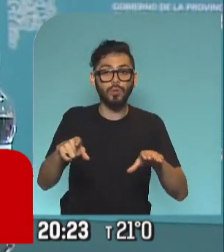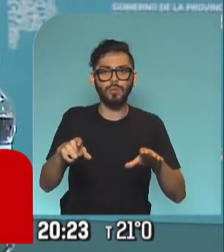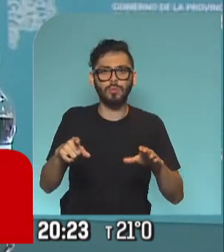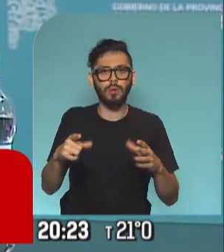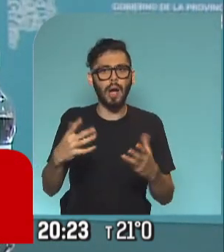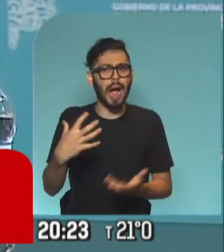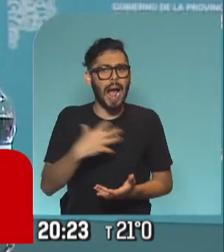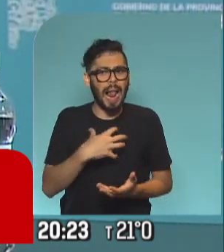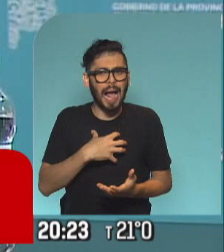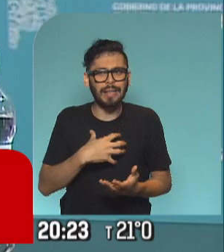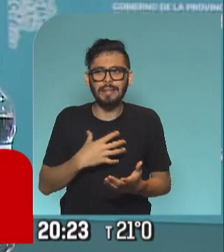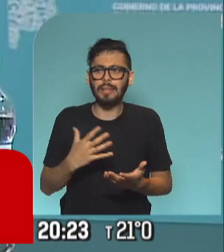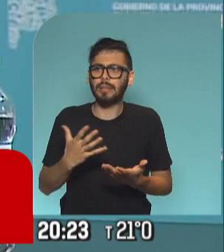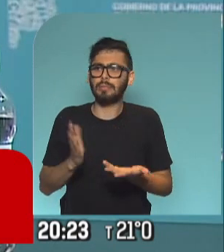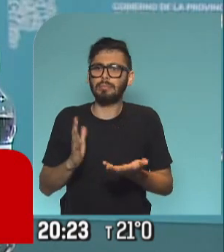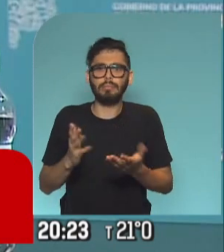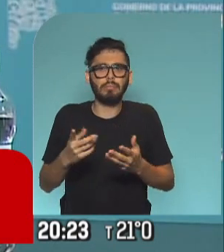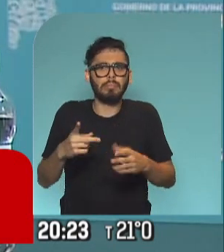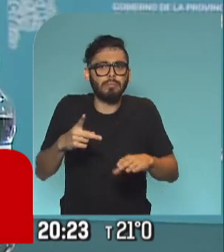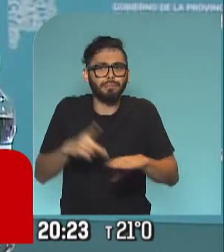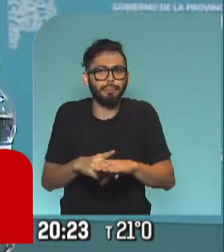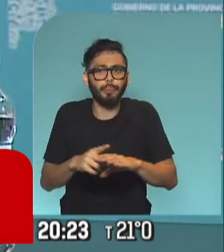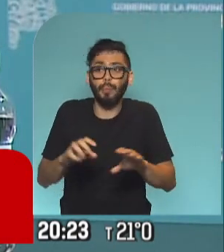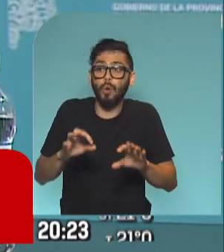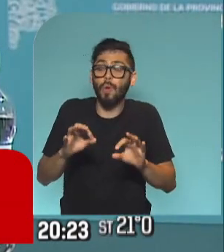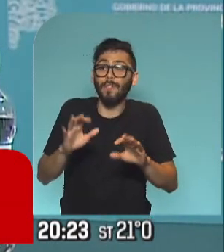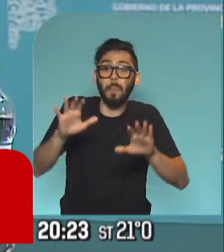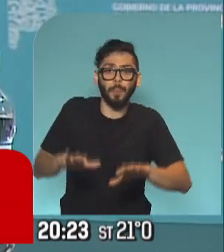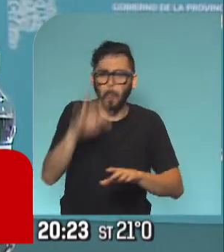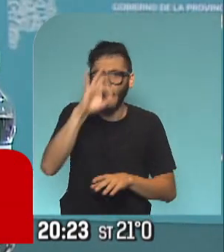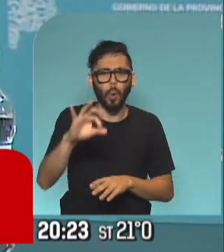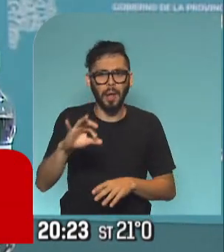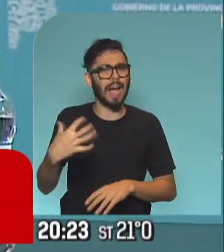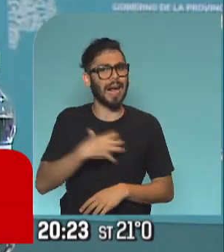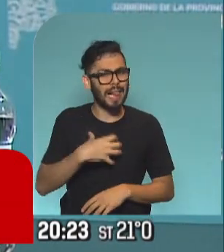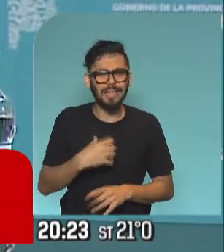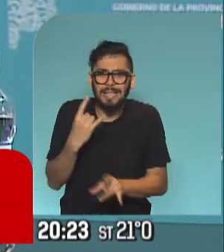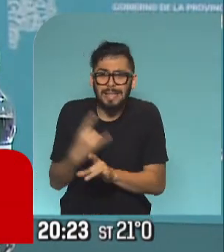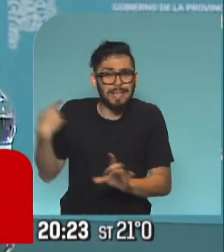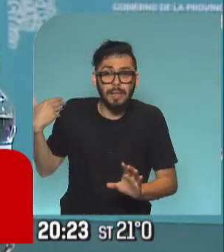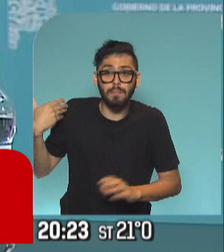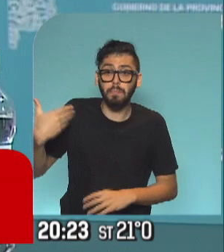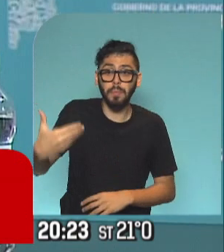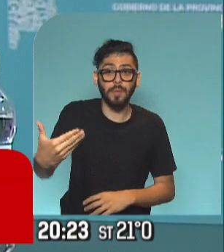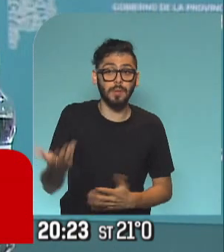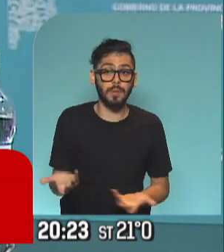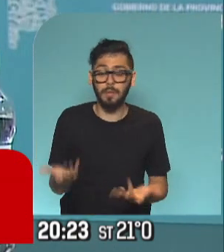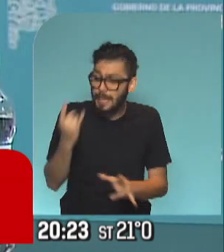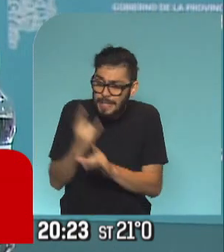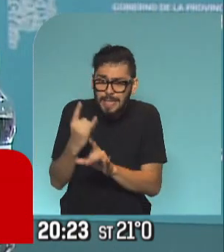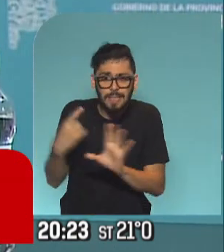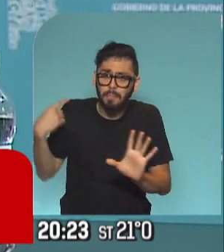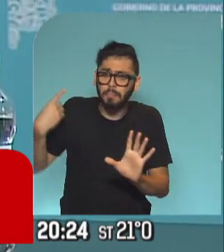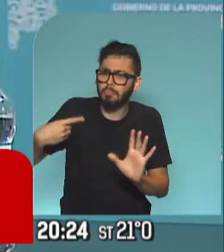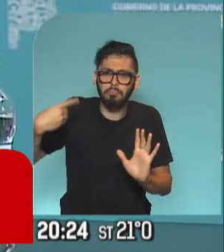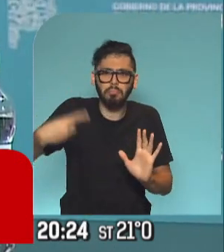se detuvieron las actividades pedagógicas. Siempre hubo clases en la provincia de Buenos Aires. Siempre,